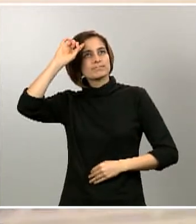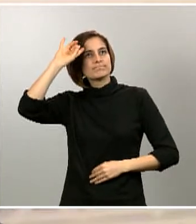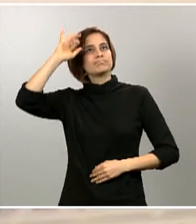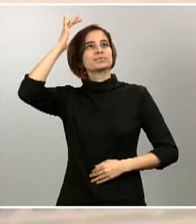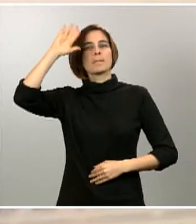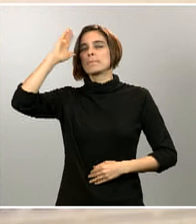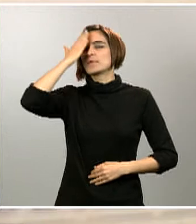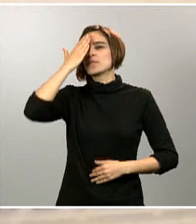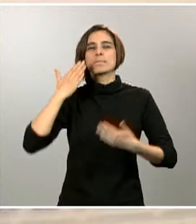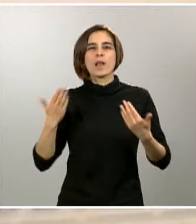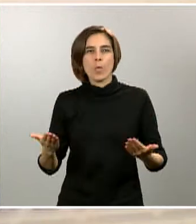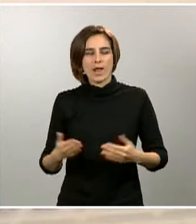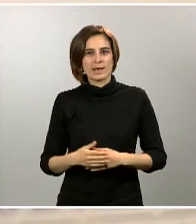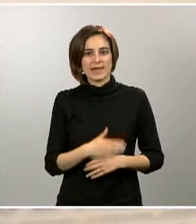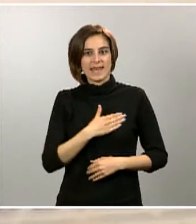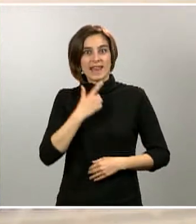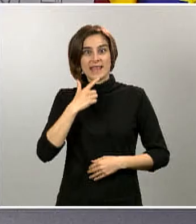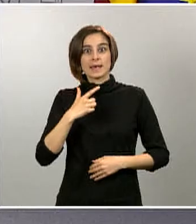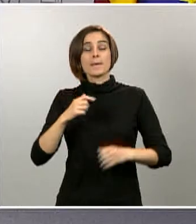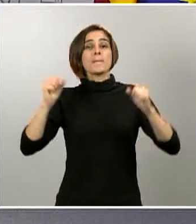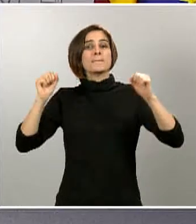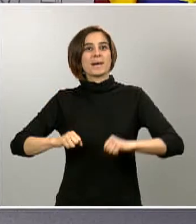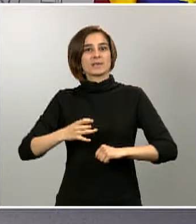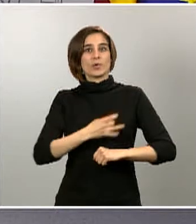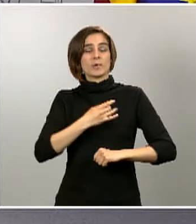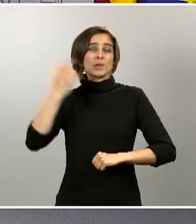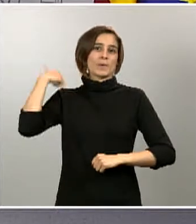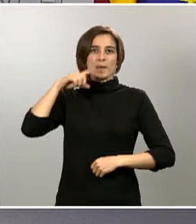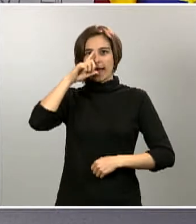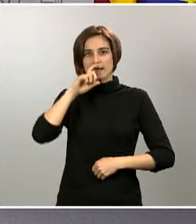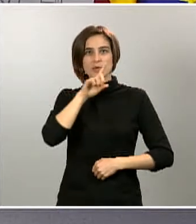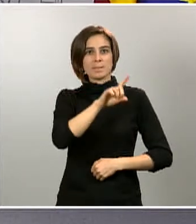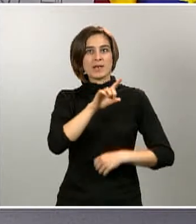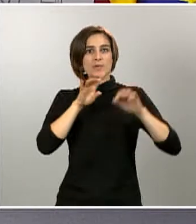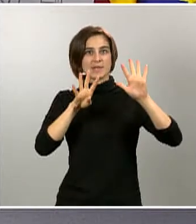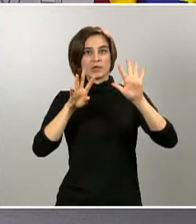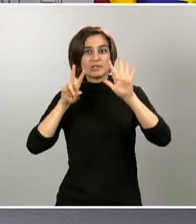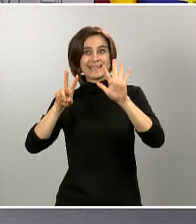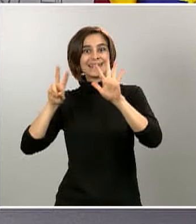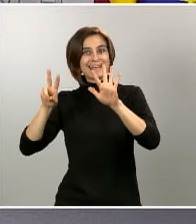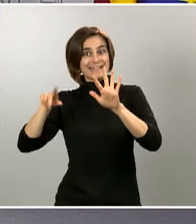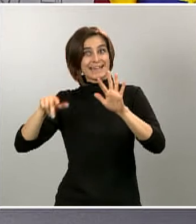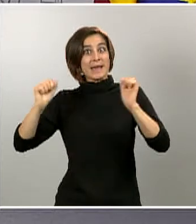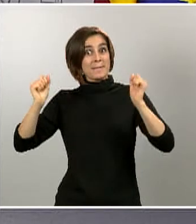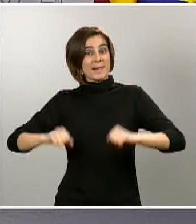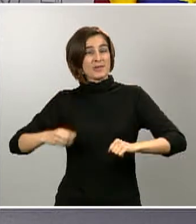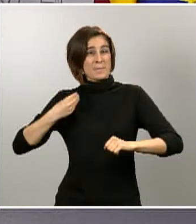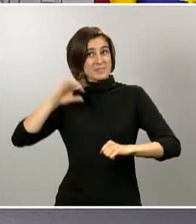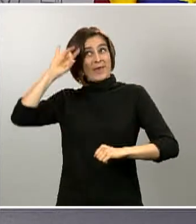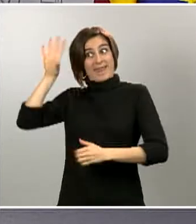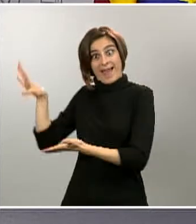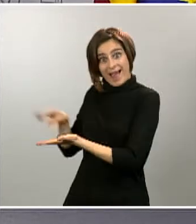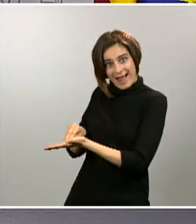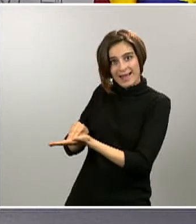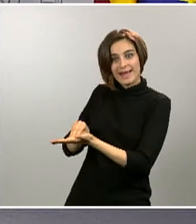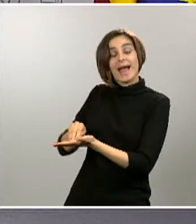el consenso de los pactos de la Moncloa de 1977, en el que se inspira, fue la antesala del